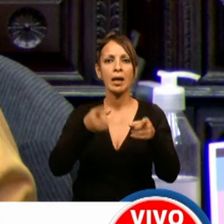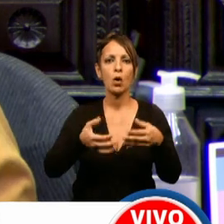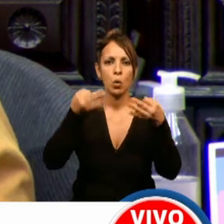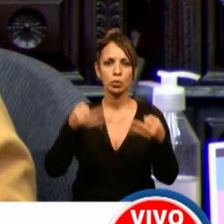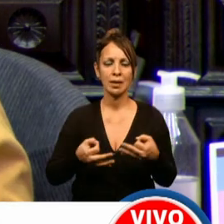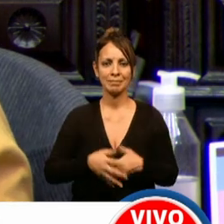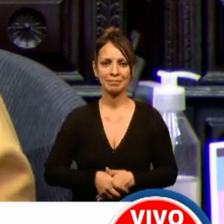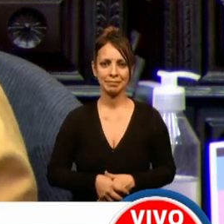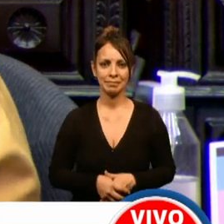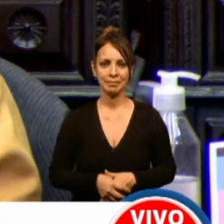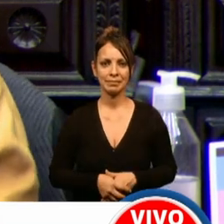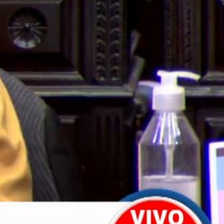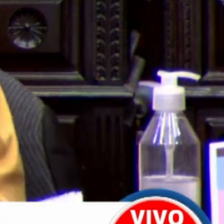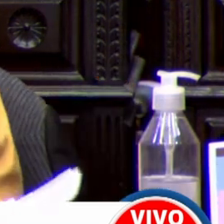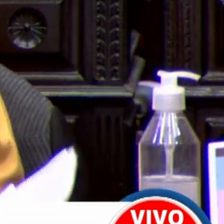señor presidente